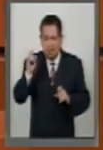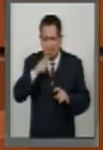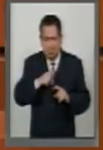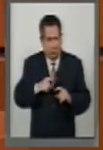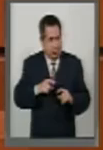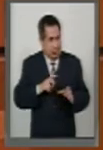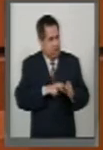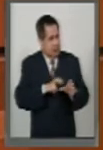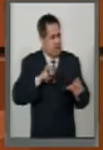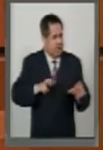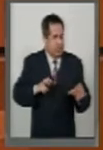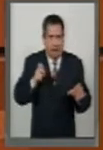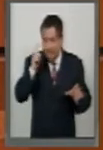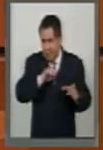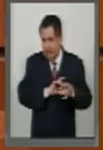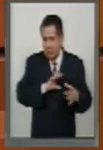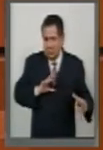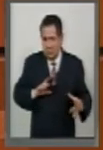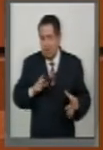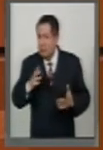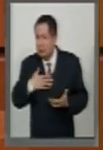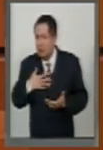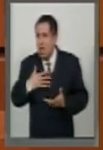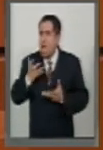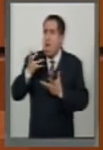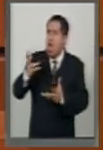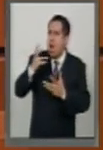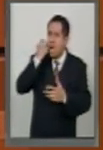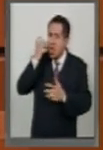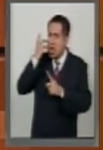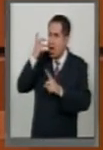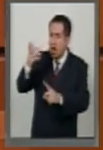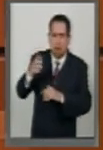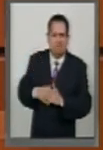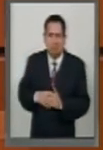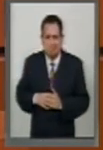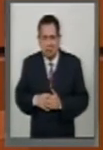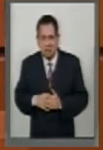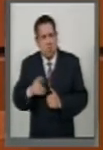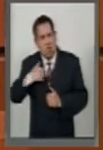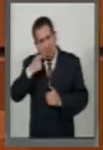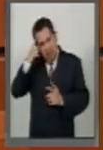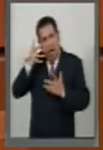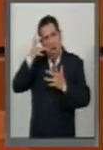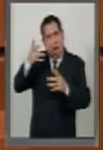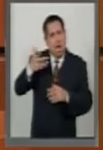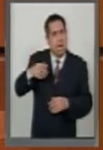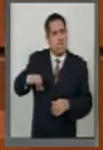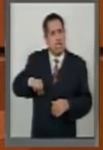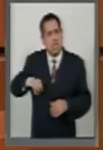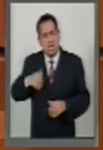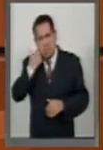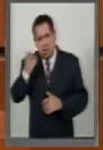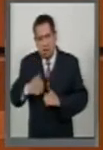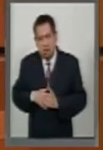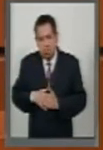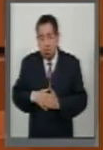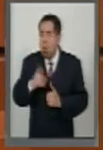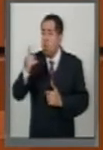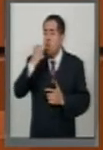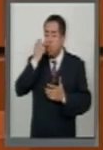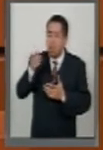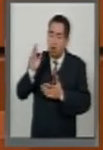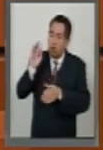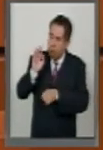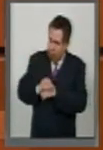del Senado, ni por una ambición, porque nunca las he tenido. Nada más que la ambición de conservar